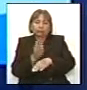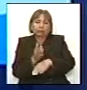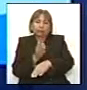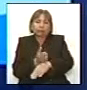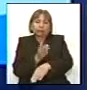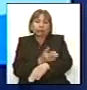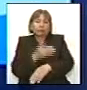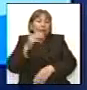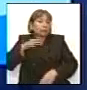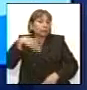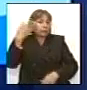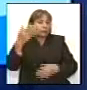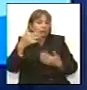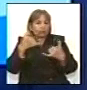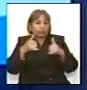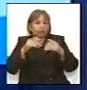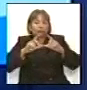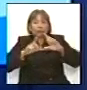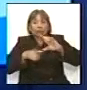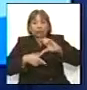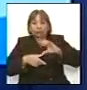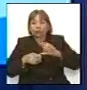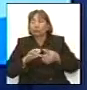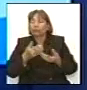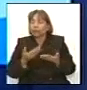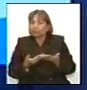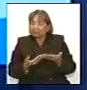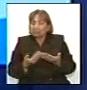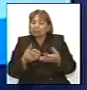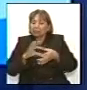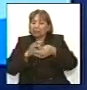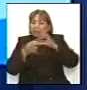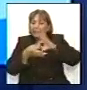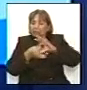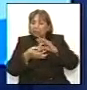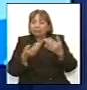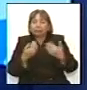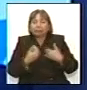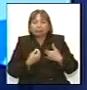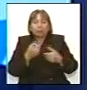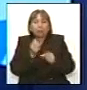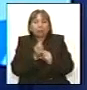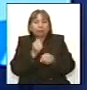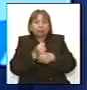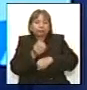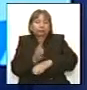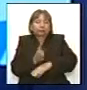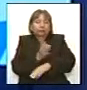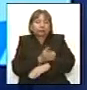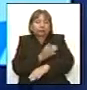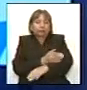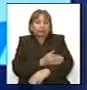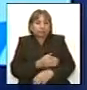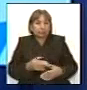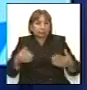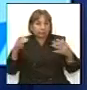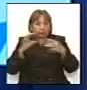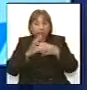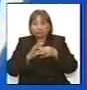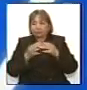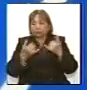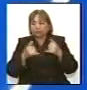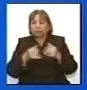los próximos Juegos Panamericanos. Con ello, se busca culminar las obras que se requieren para el desarrollo del torneo internacional.